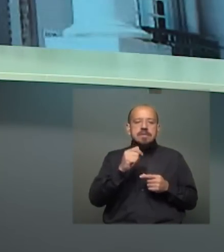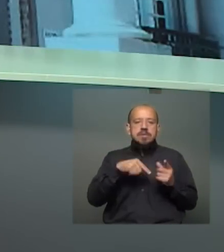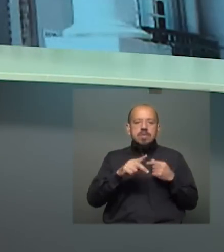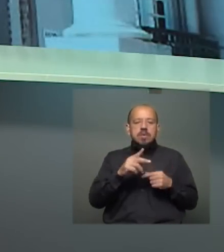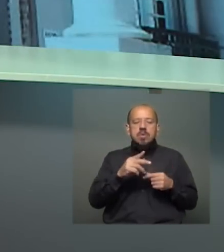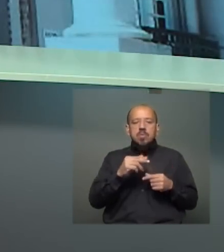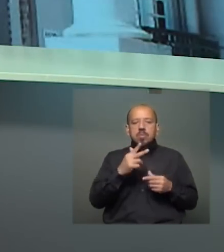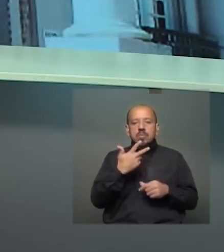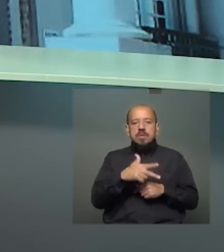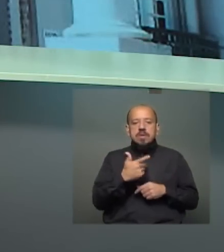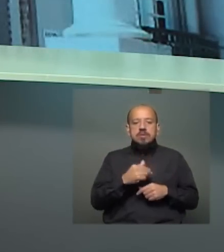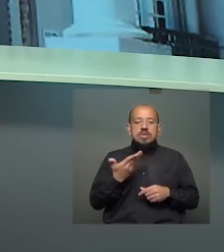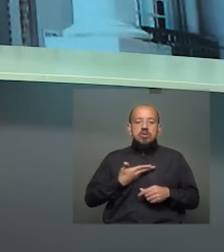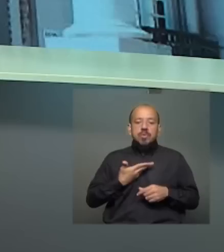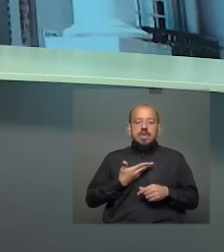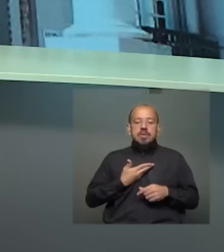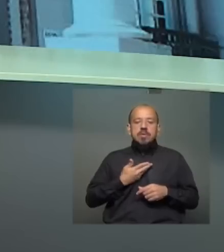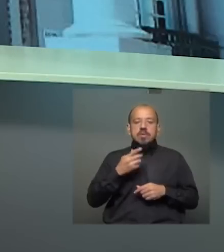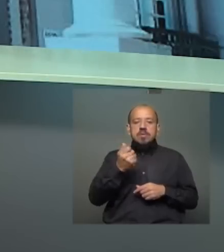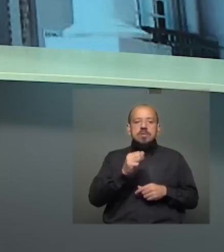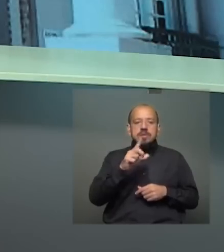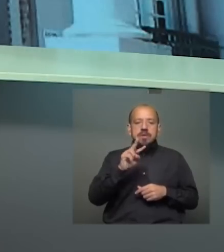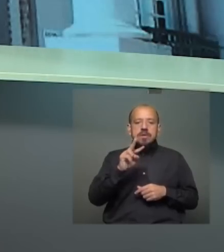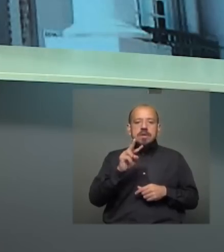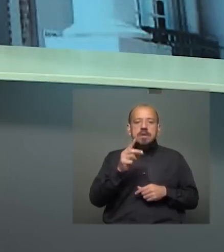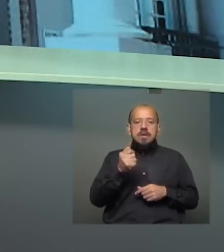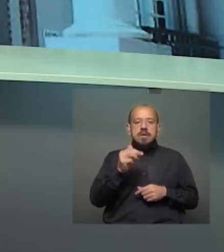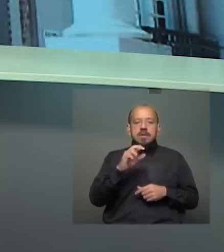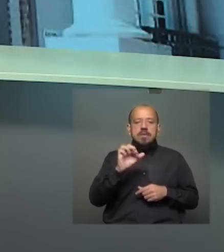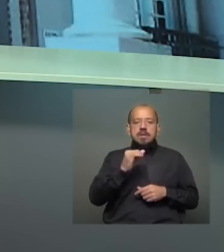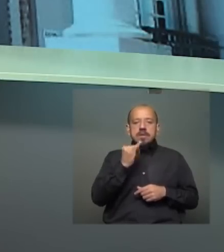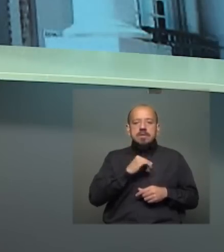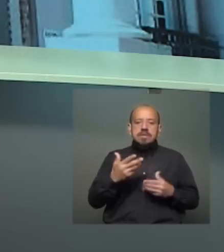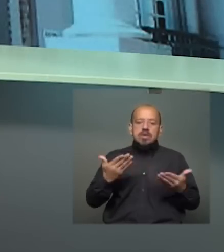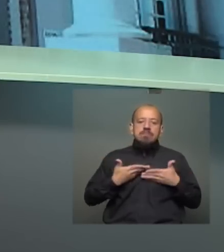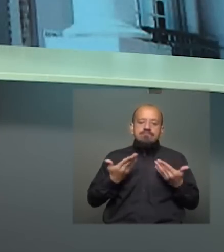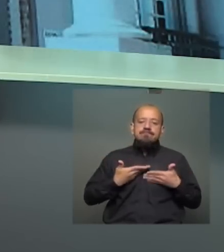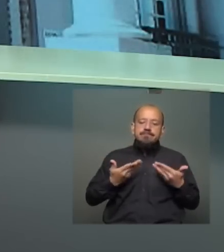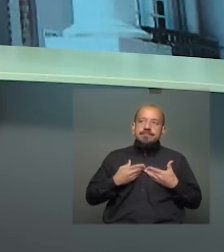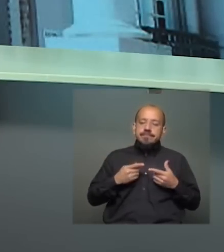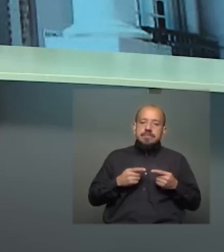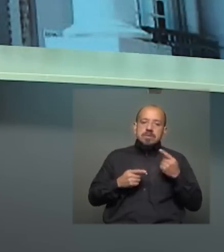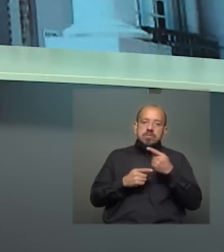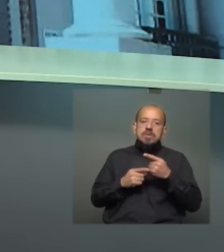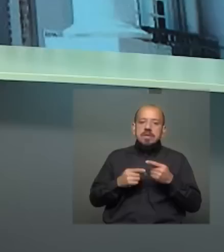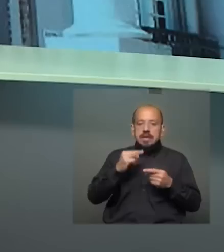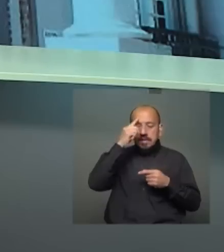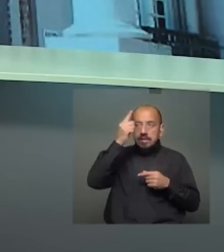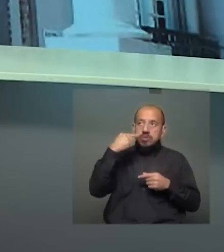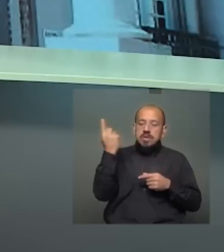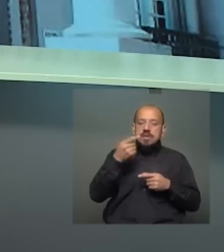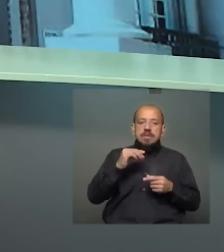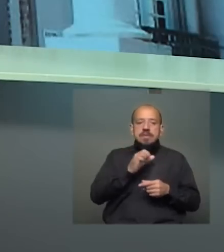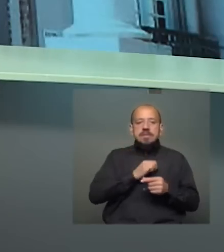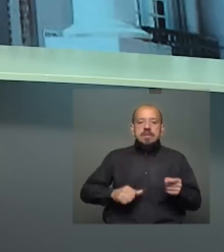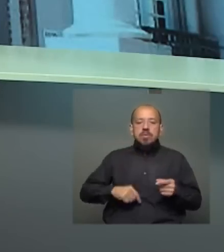Gregorio Álvarez presentó una queja internacional contra el estado uruguayo según informó el semanario brecha Sí